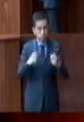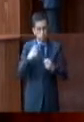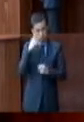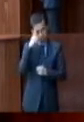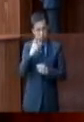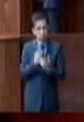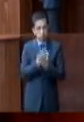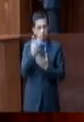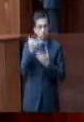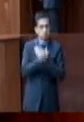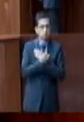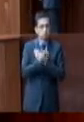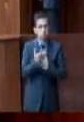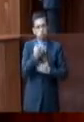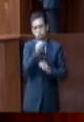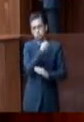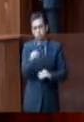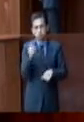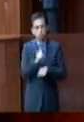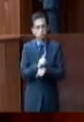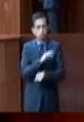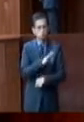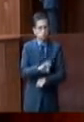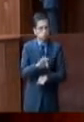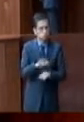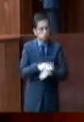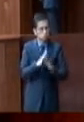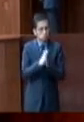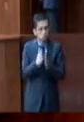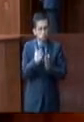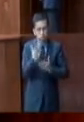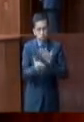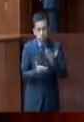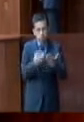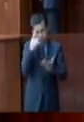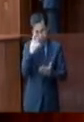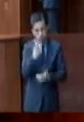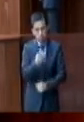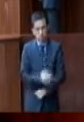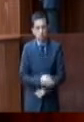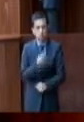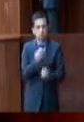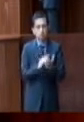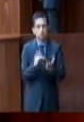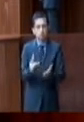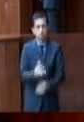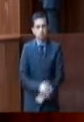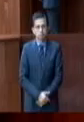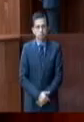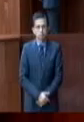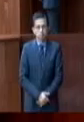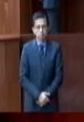proyecto del orden del día por favor sírvase manifestar en condiciones muchas gracias